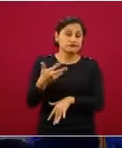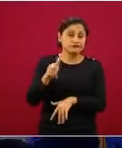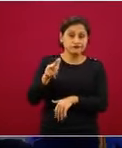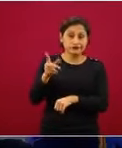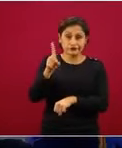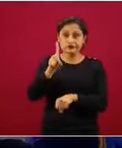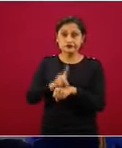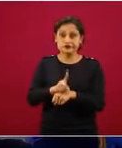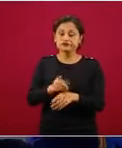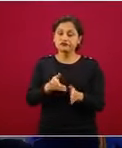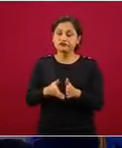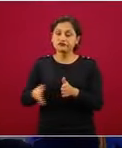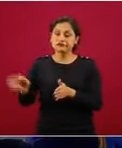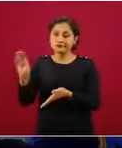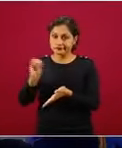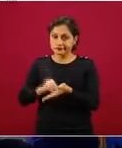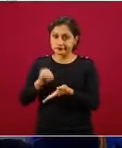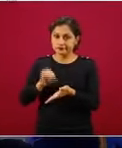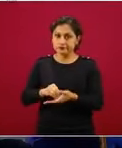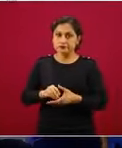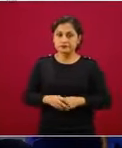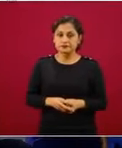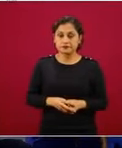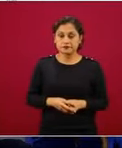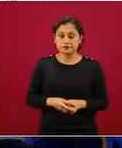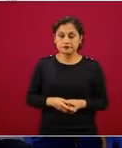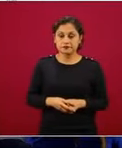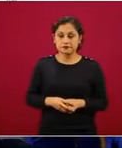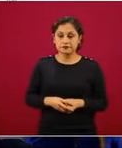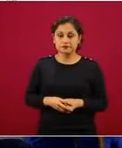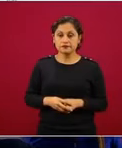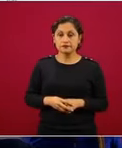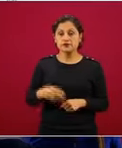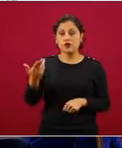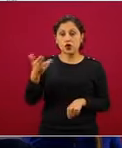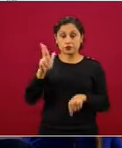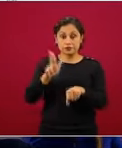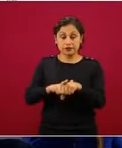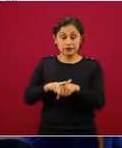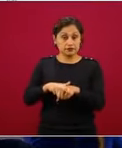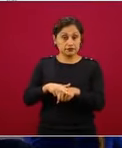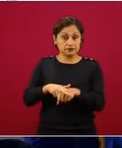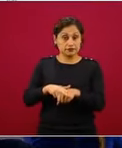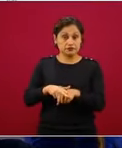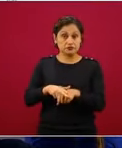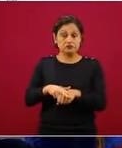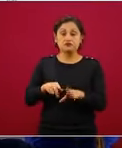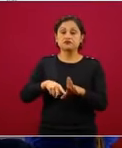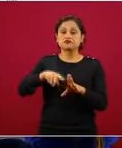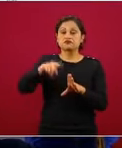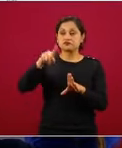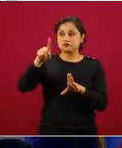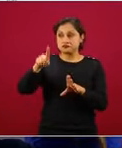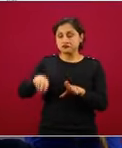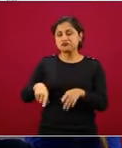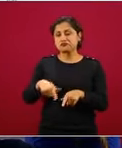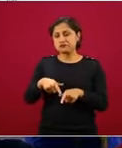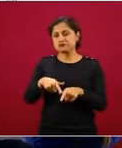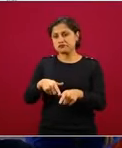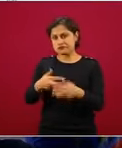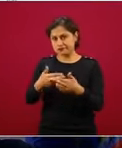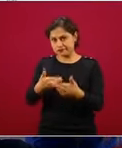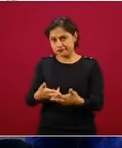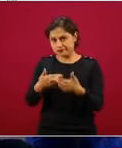del momento de mayor seguridad. La siguiente. Hospitalizaciones, relativa holgura respecto a